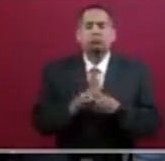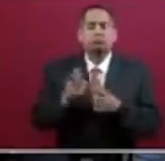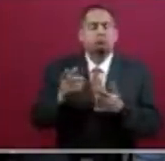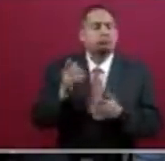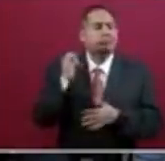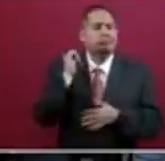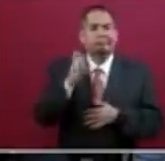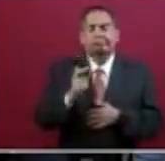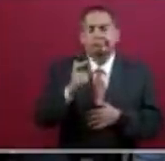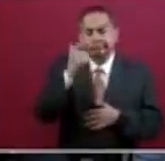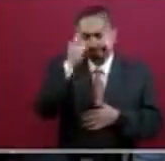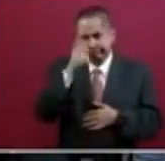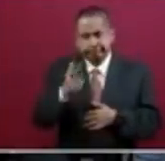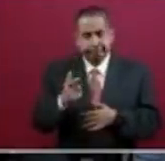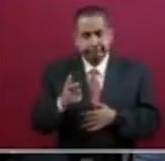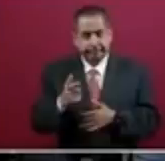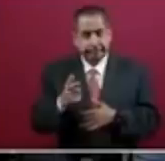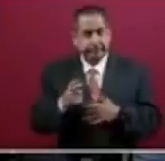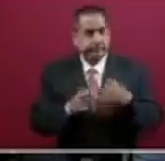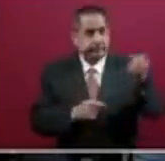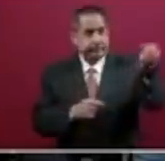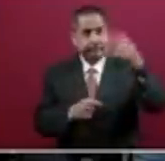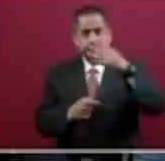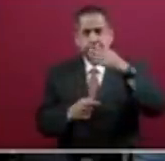vía para que estos